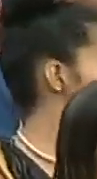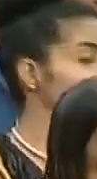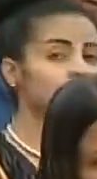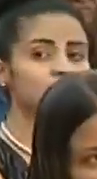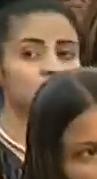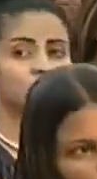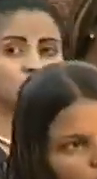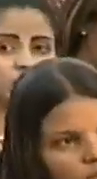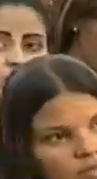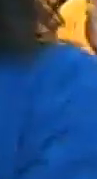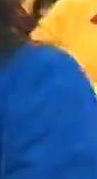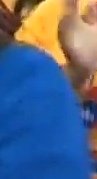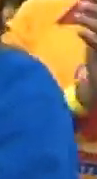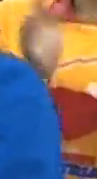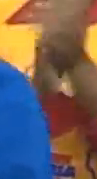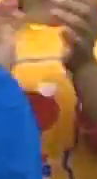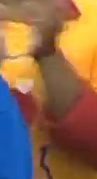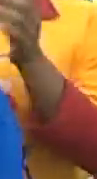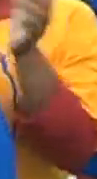esa realidad.